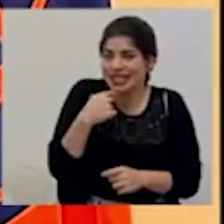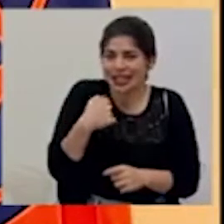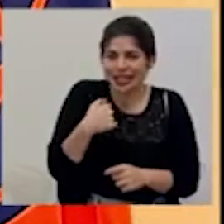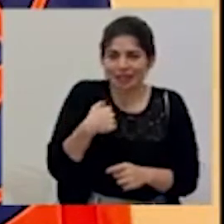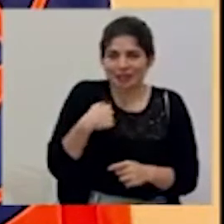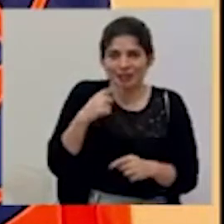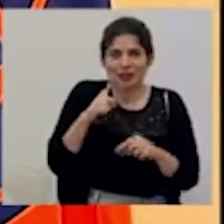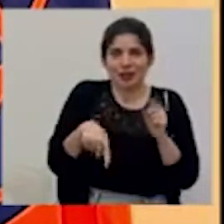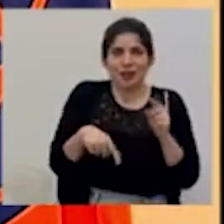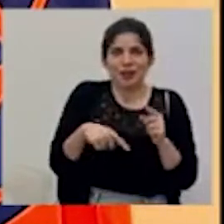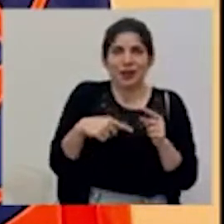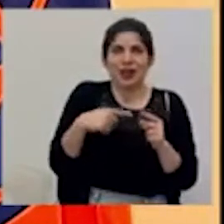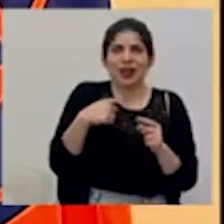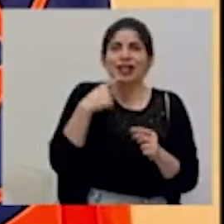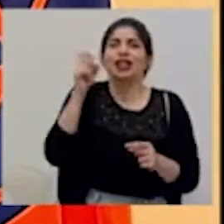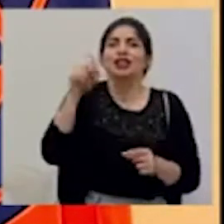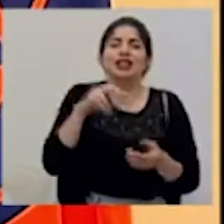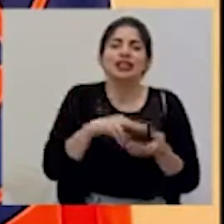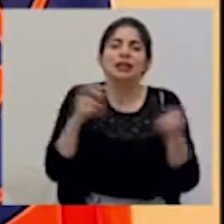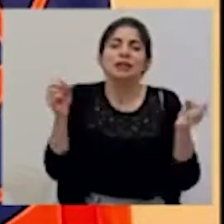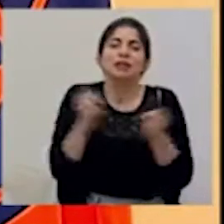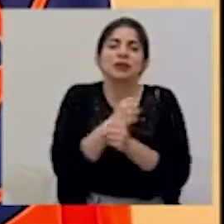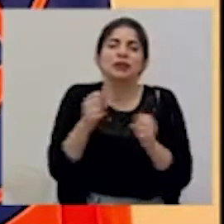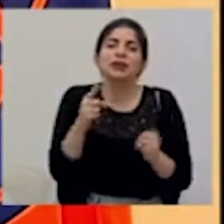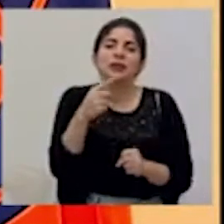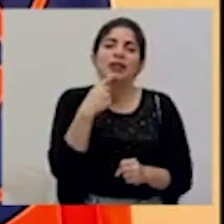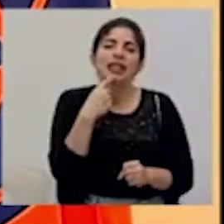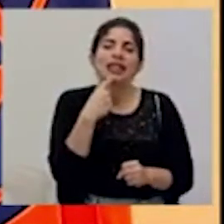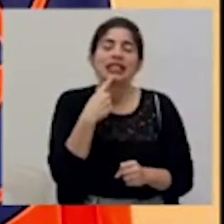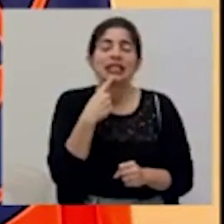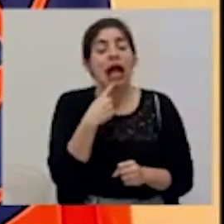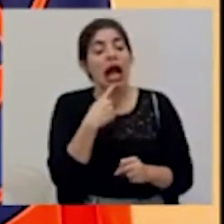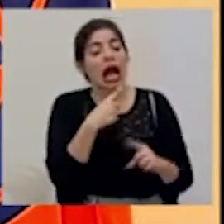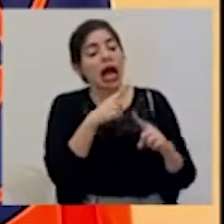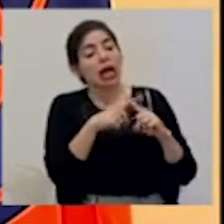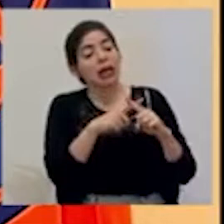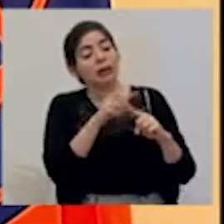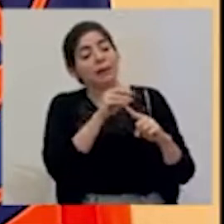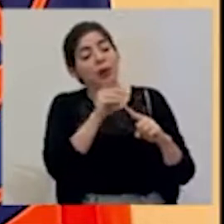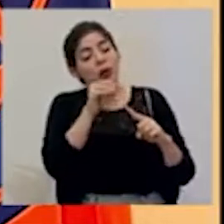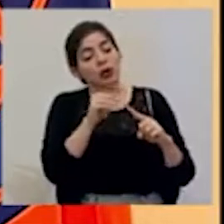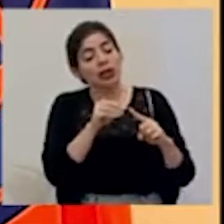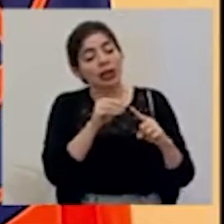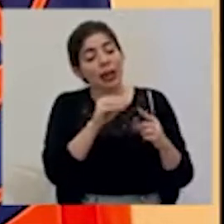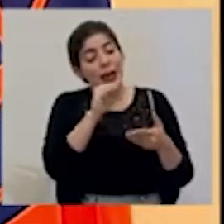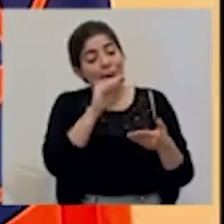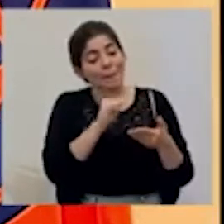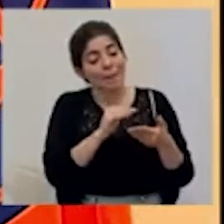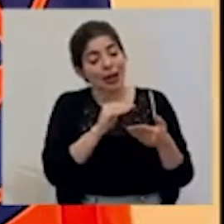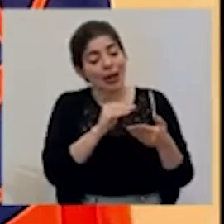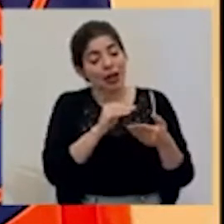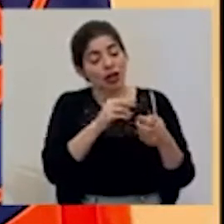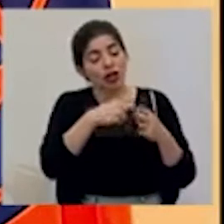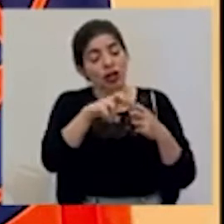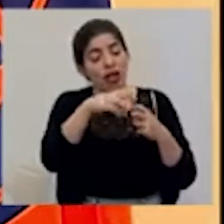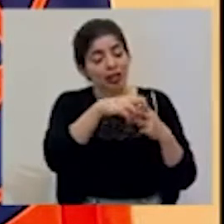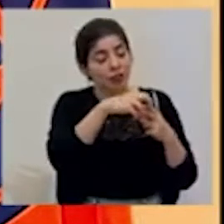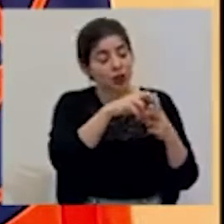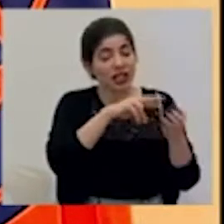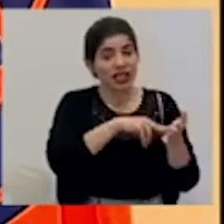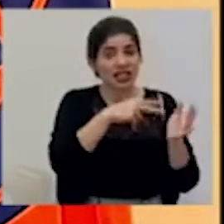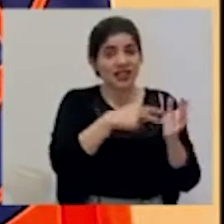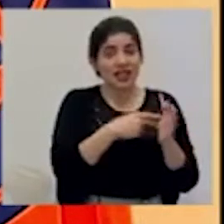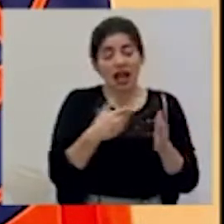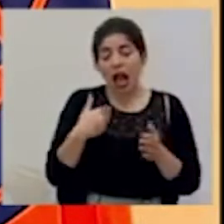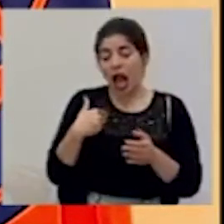no podría dárselo, ¿verdad? Es decir, usted no puede decir a X porcentaje de disminución de movilidad tenemos